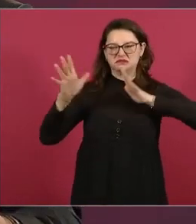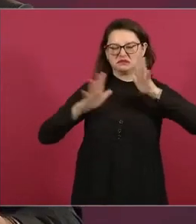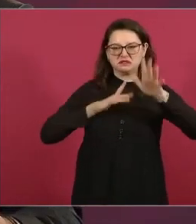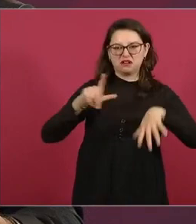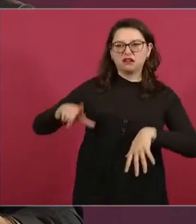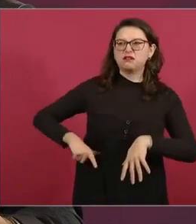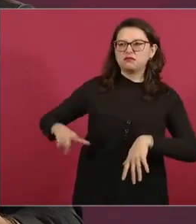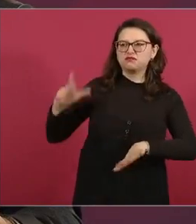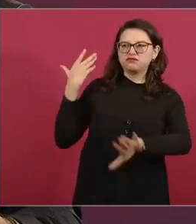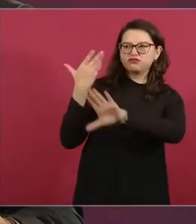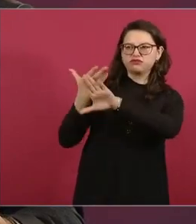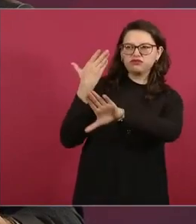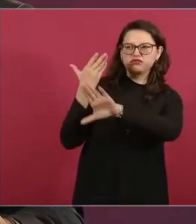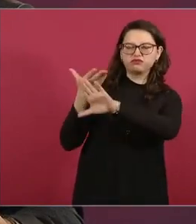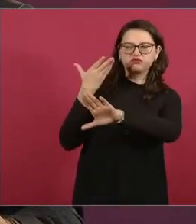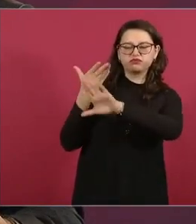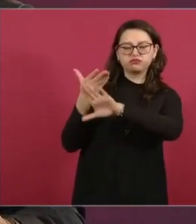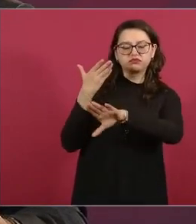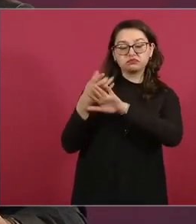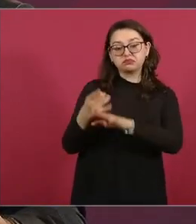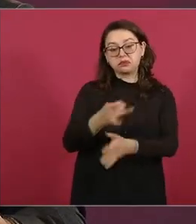nuestra.